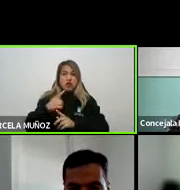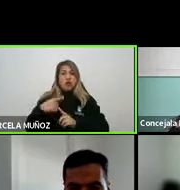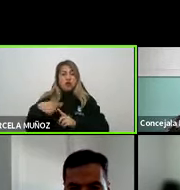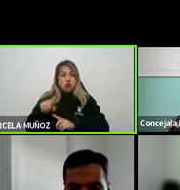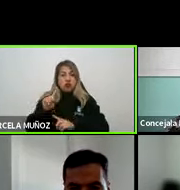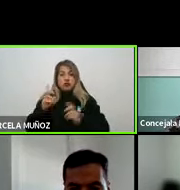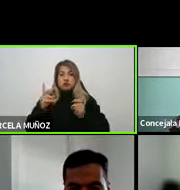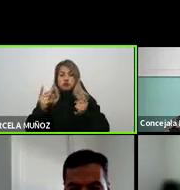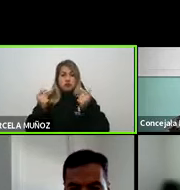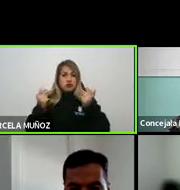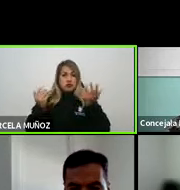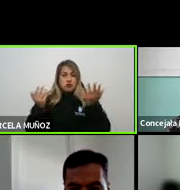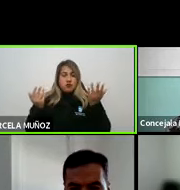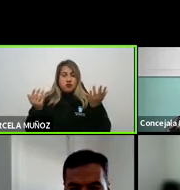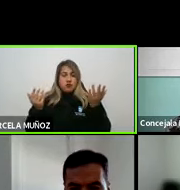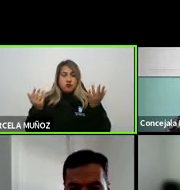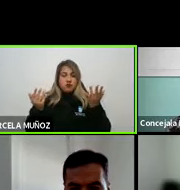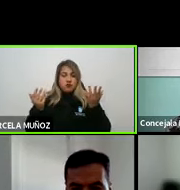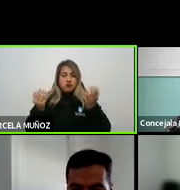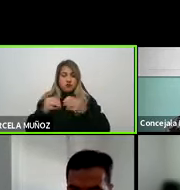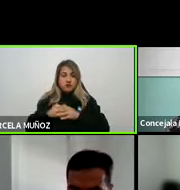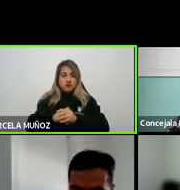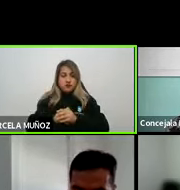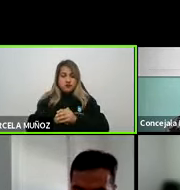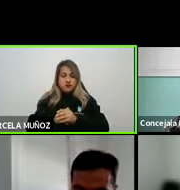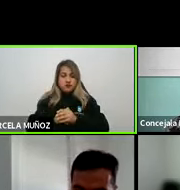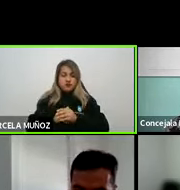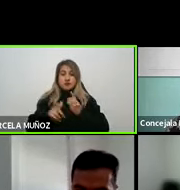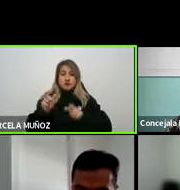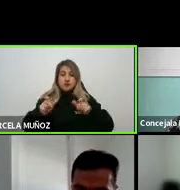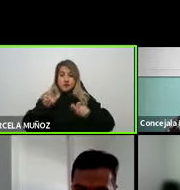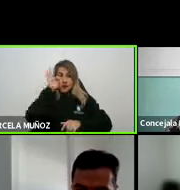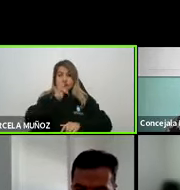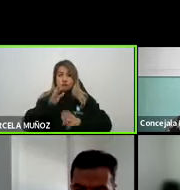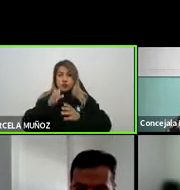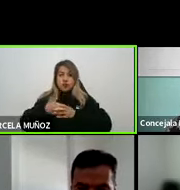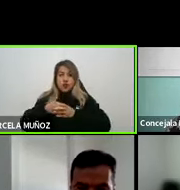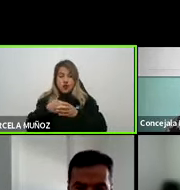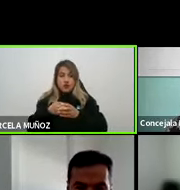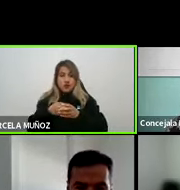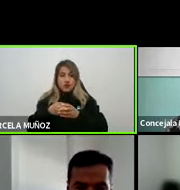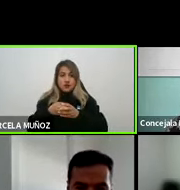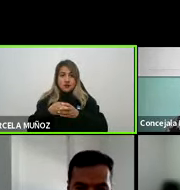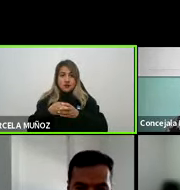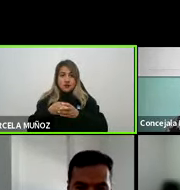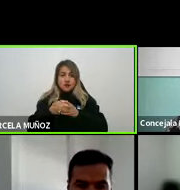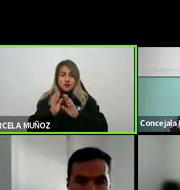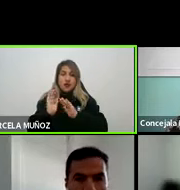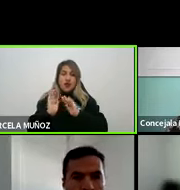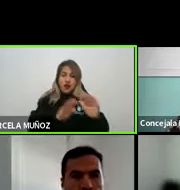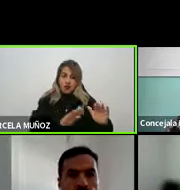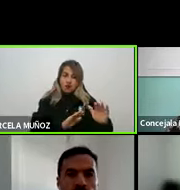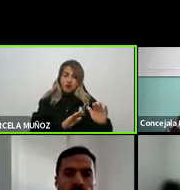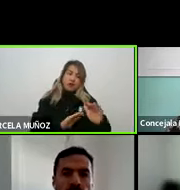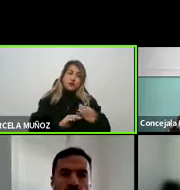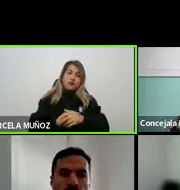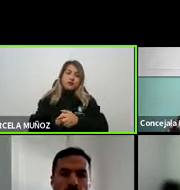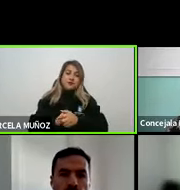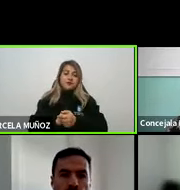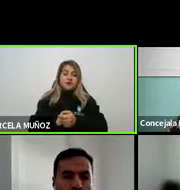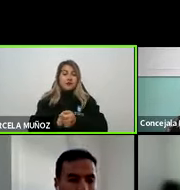rápidamente, el personal también apoyó para evitar también que